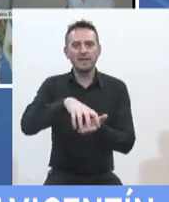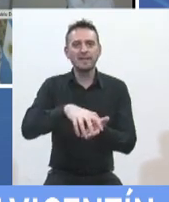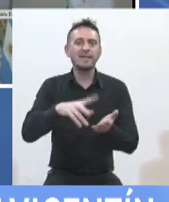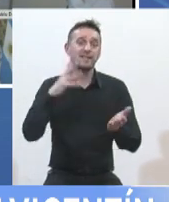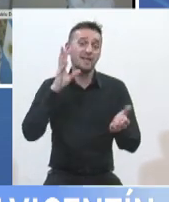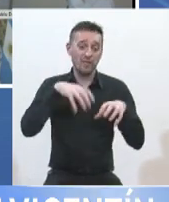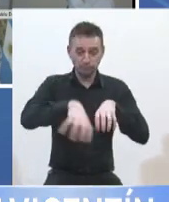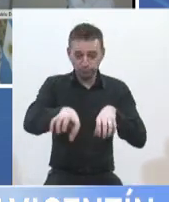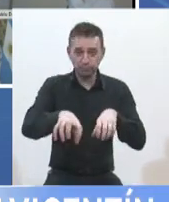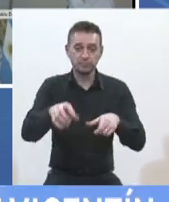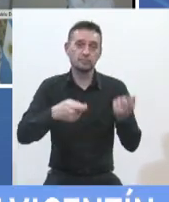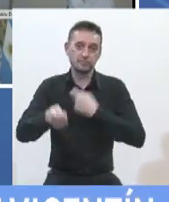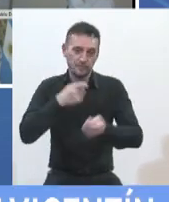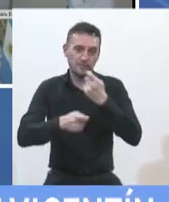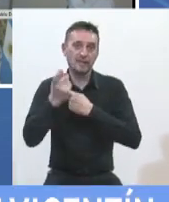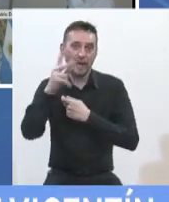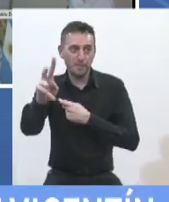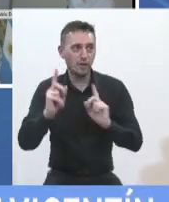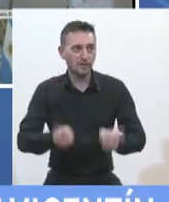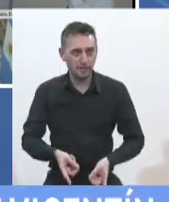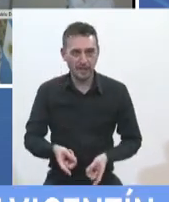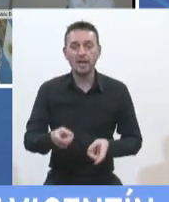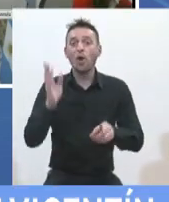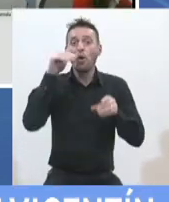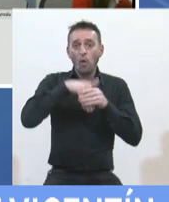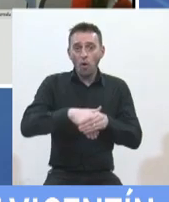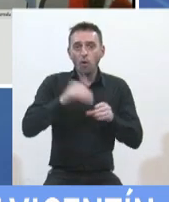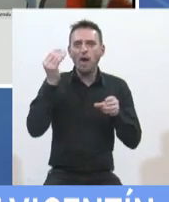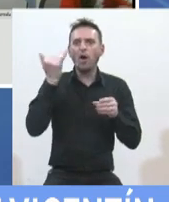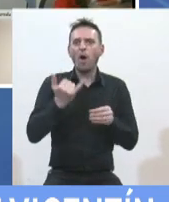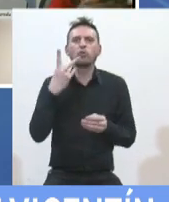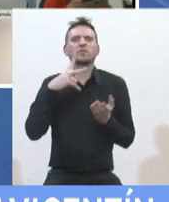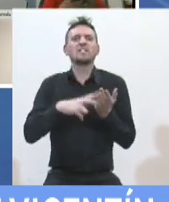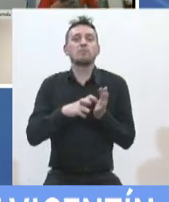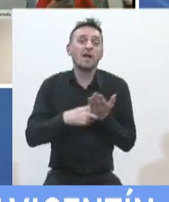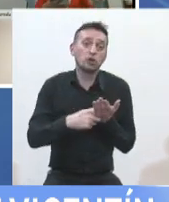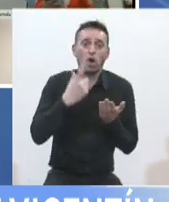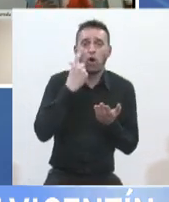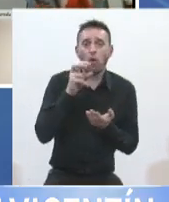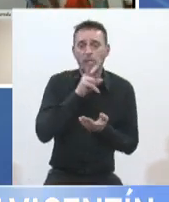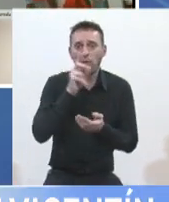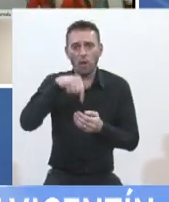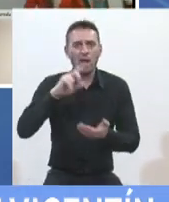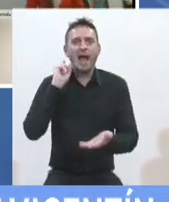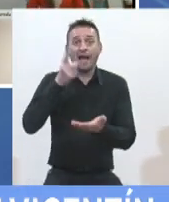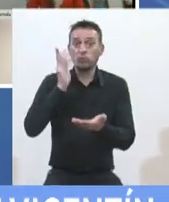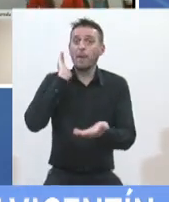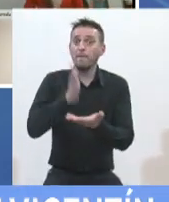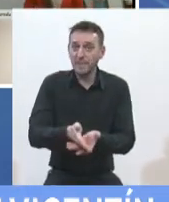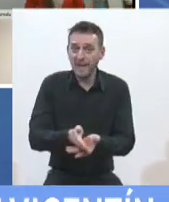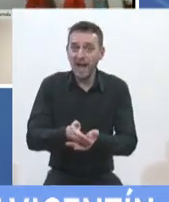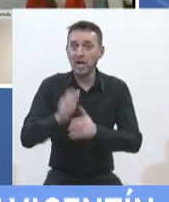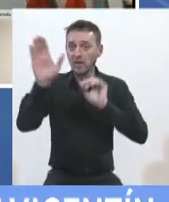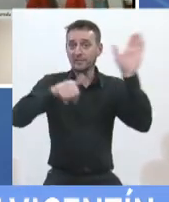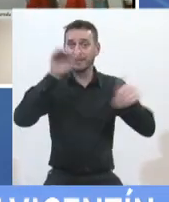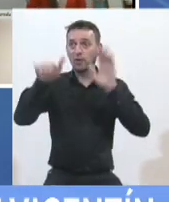entidades financieras y cambiarias el banco tiene un inspector o inspector a cargo y hay una causa penal además del